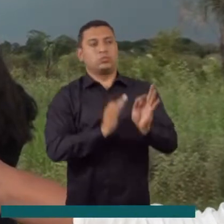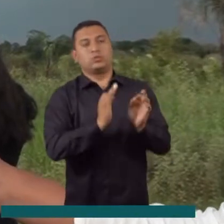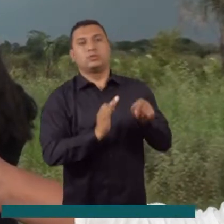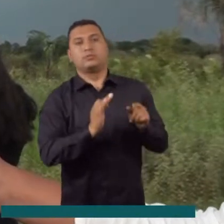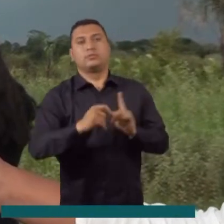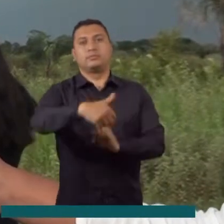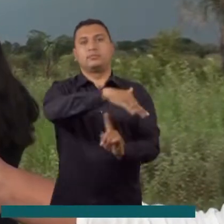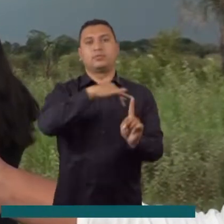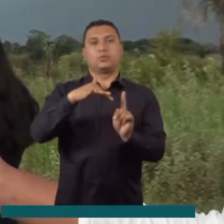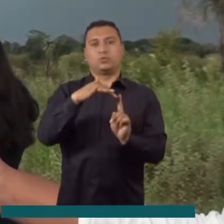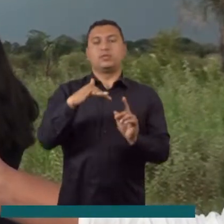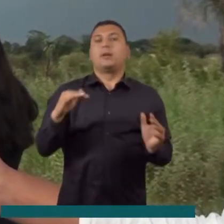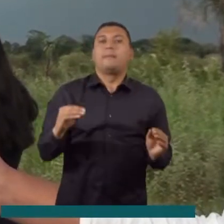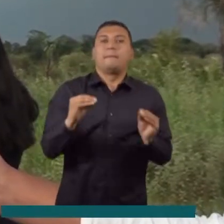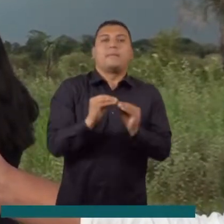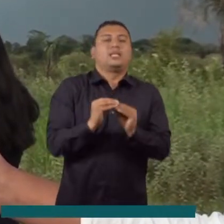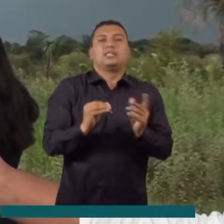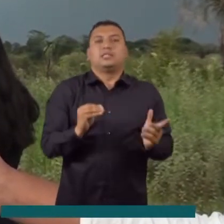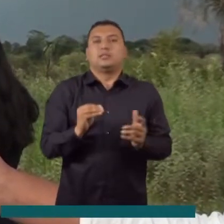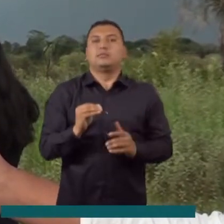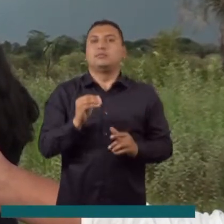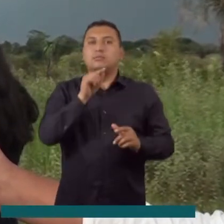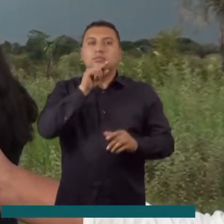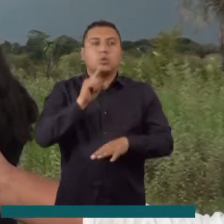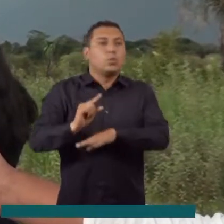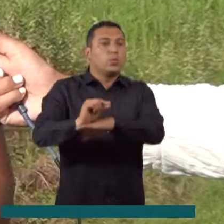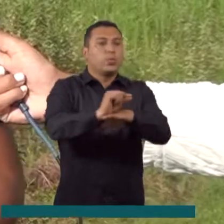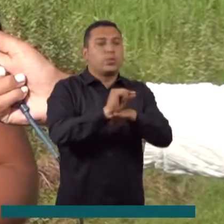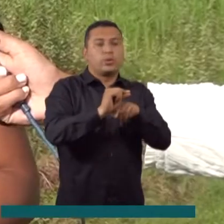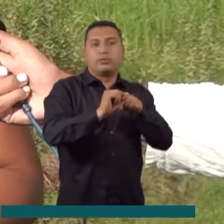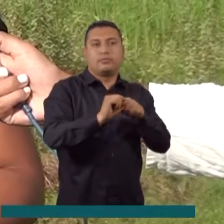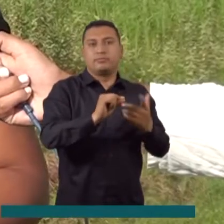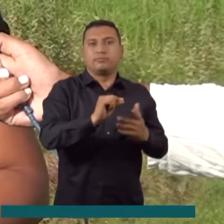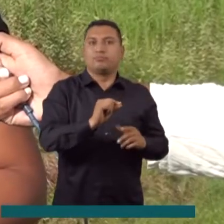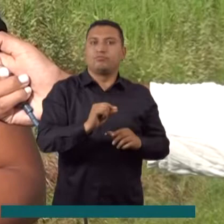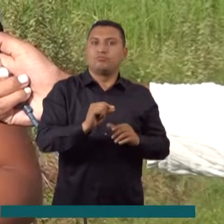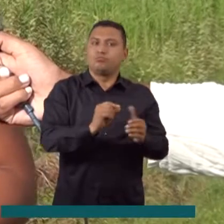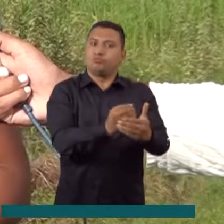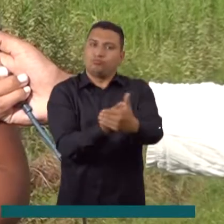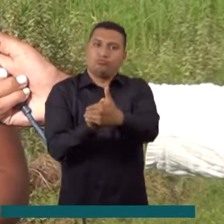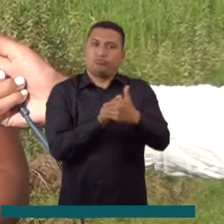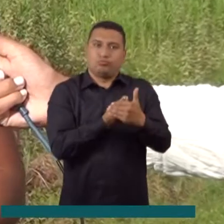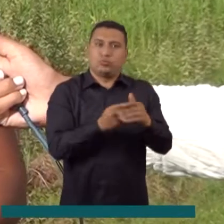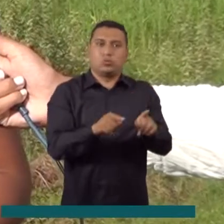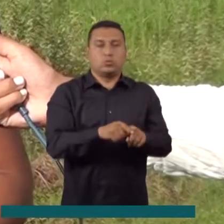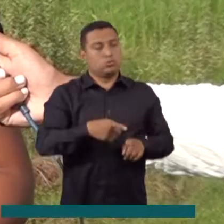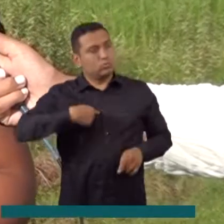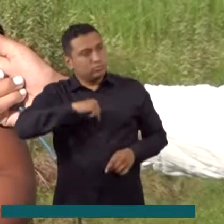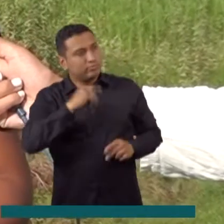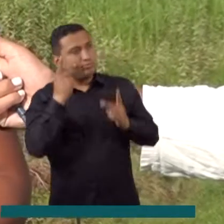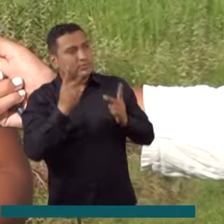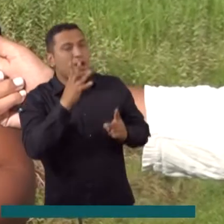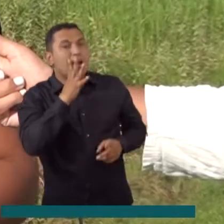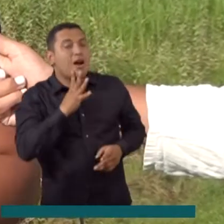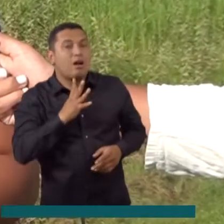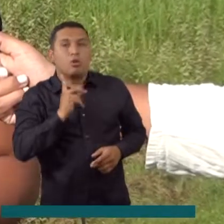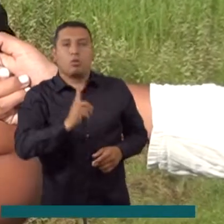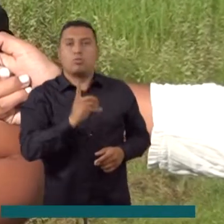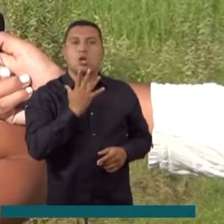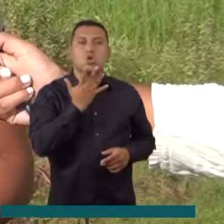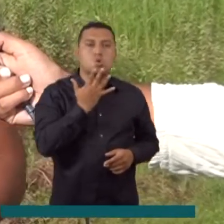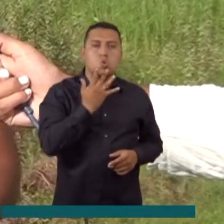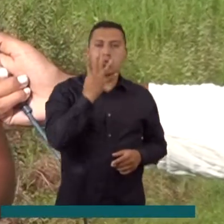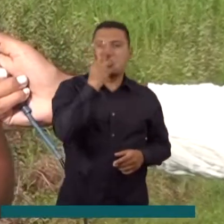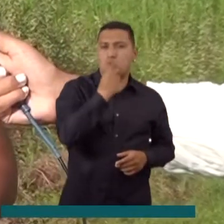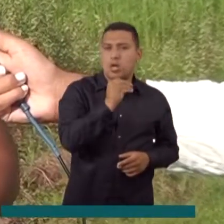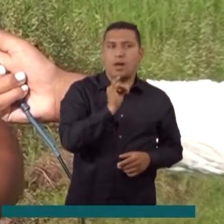ambiente y pues se protegen las aves. Las aves es algo que podemos admirar por sus colores, su